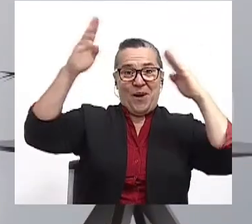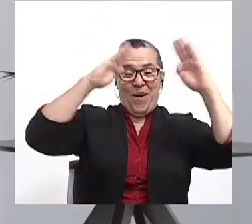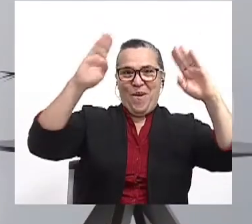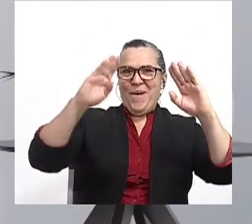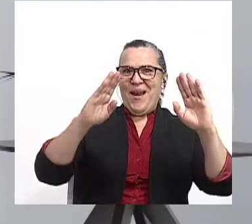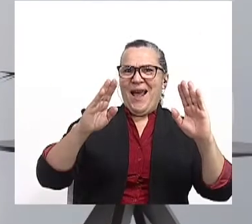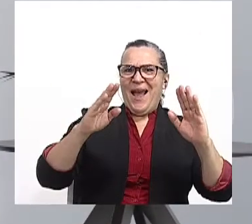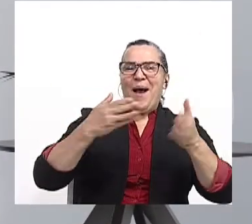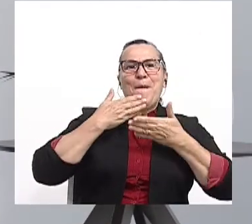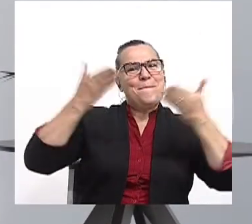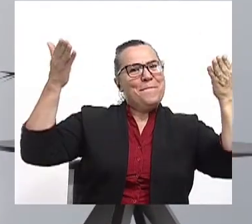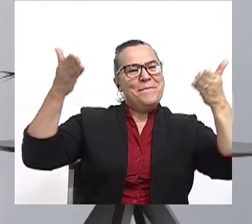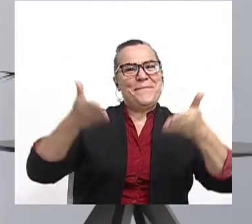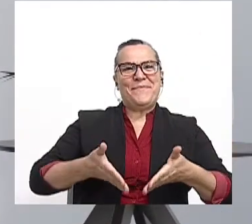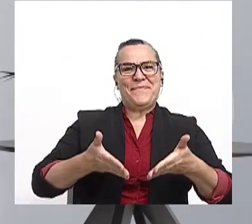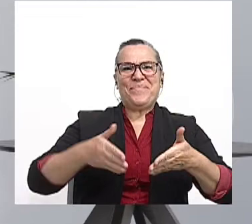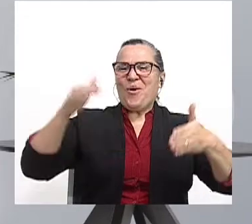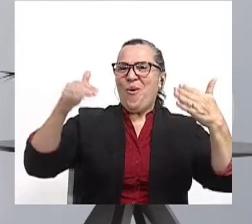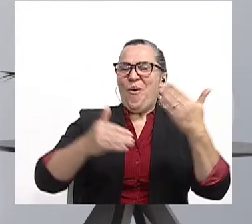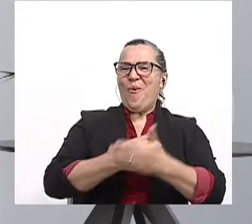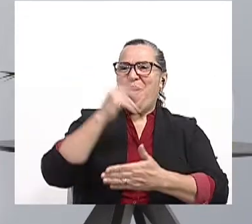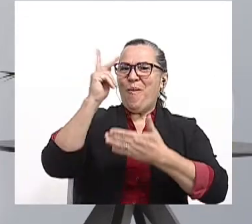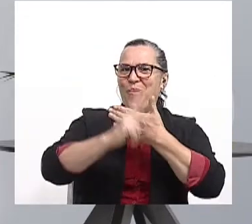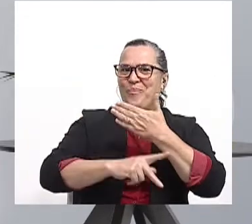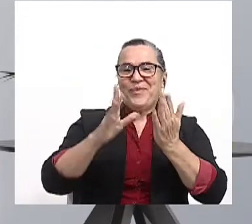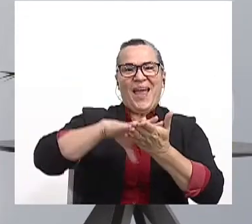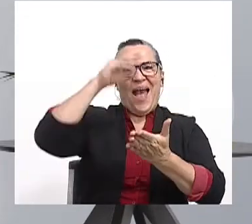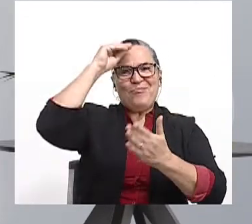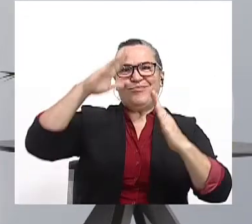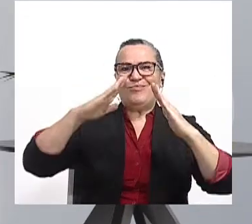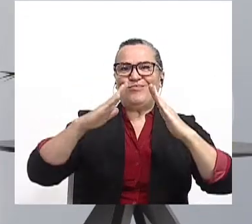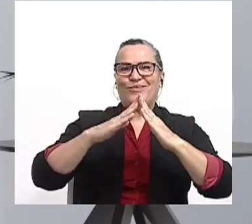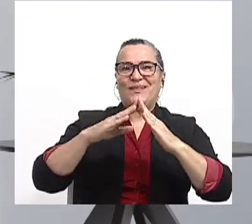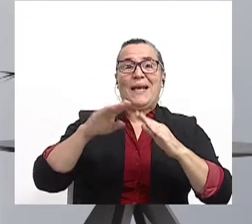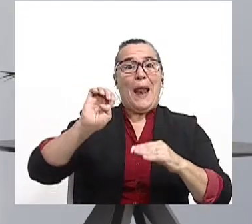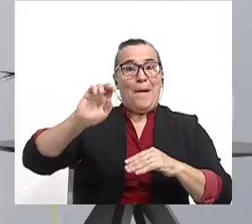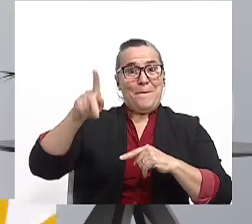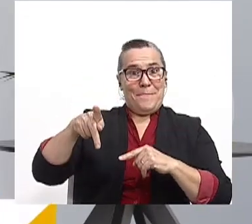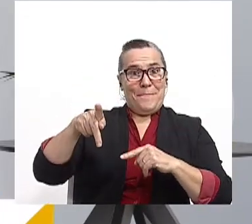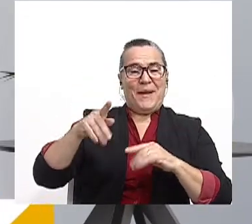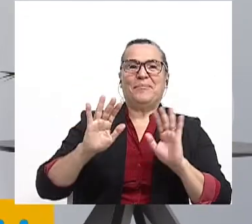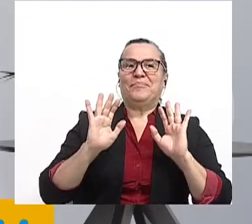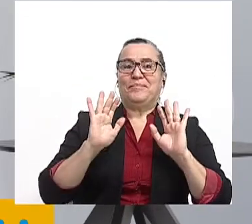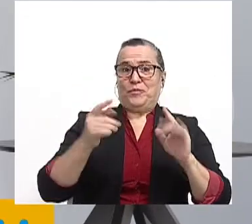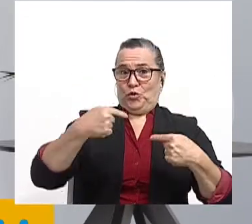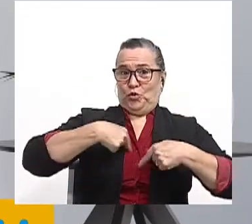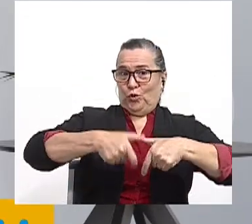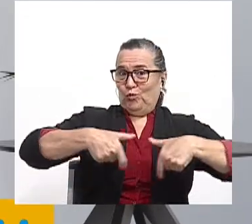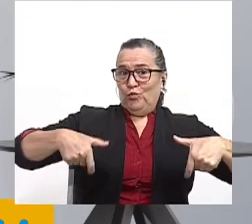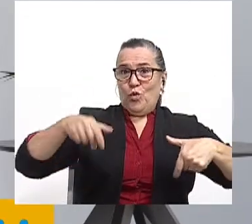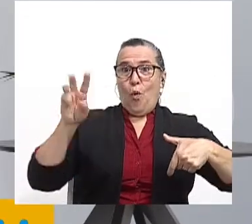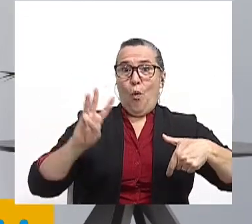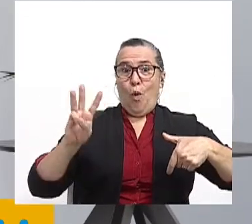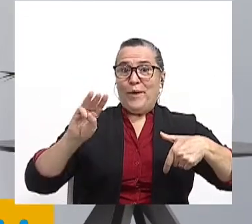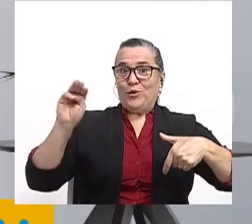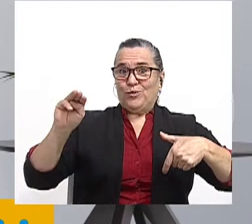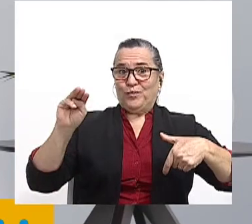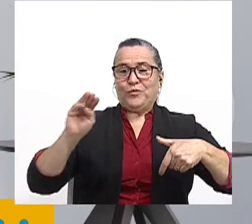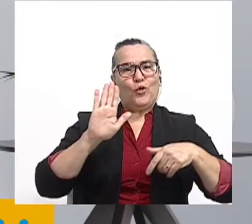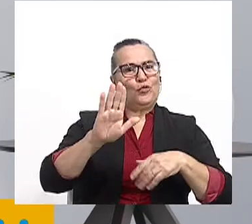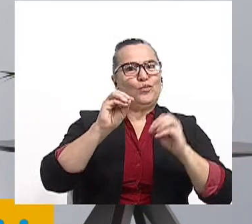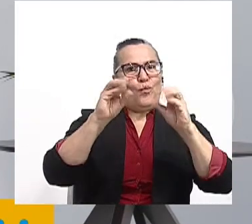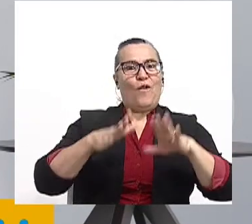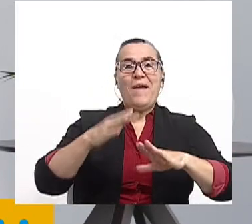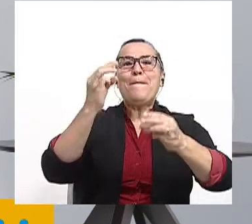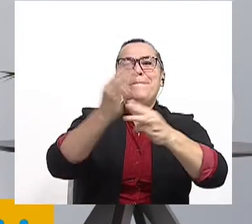Hola, hola, les doy la bienvenida a un nuevo programa de Aprendo en Casa del Ministerio de Educación Pública. Yo soy Gualberto Morales, su profe